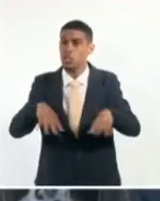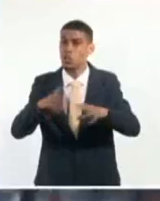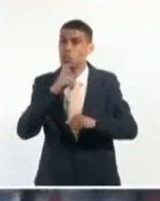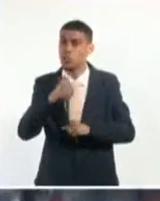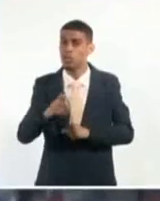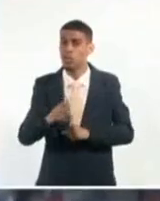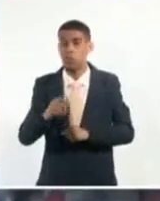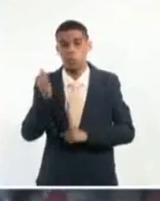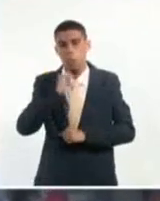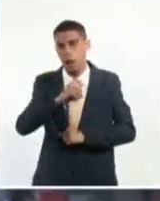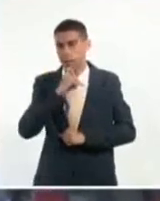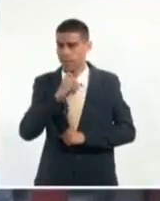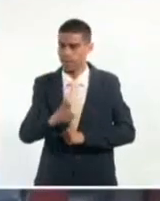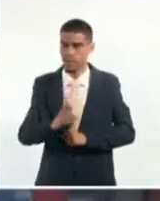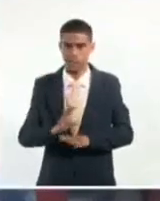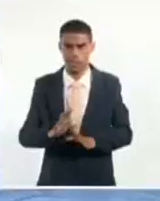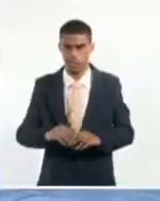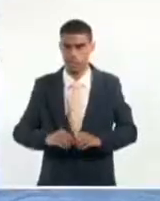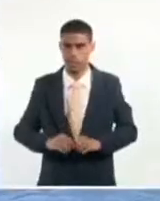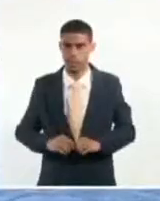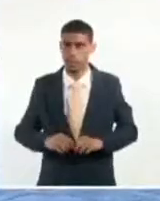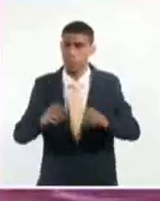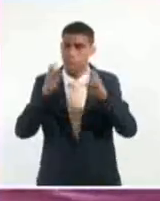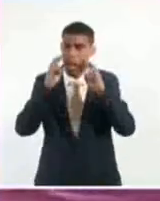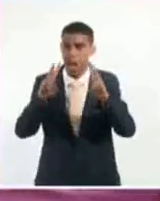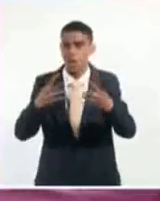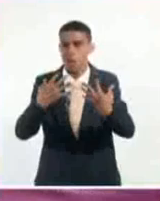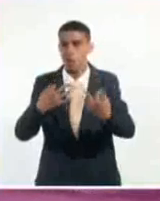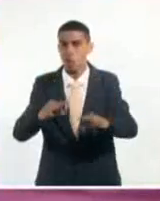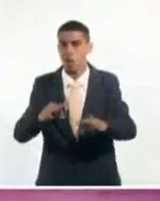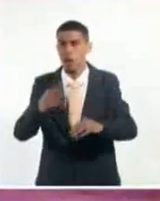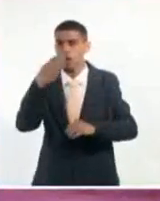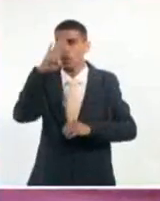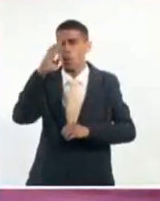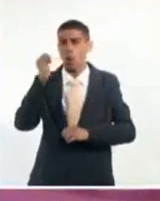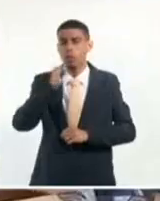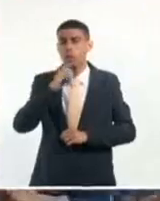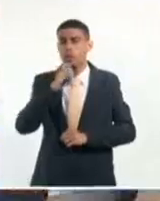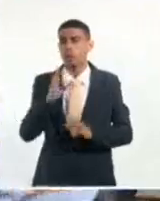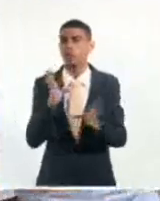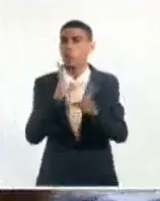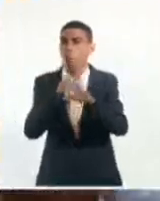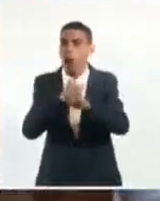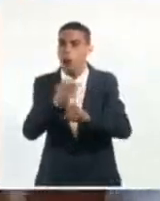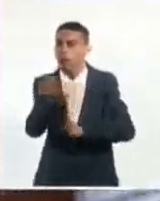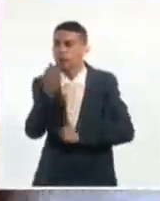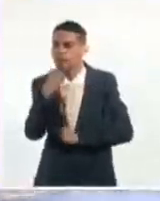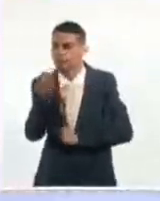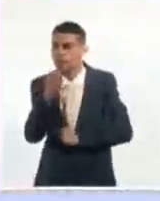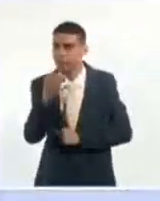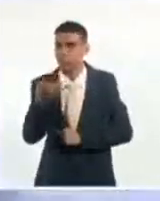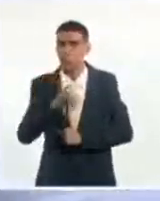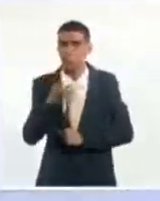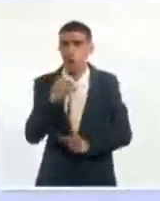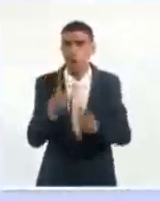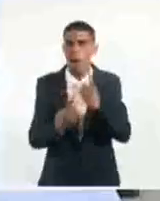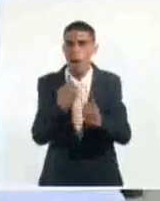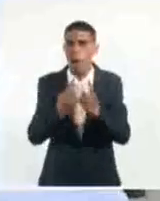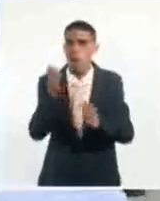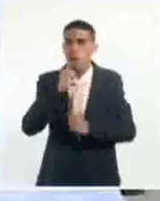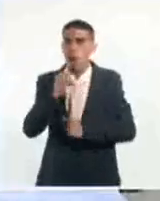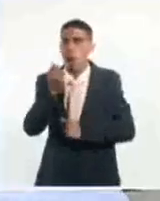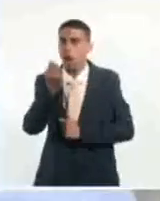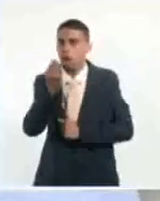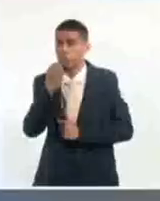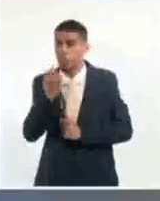escenario económico nacional. La vida cotidiana del país se vio afectada por la escasez de alimentos y artículos de primera necesidad, la